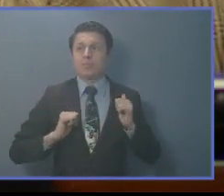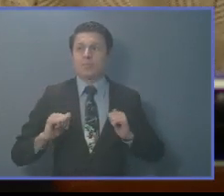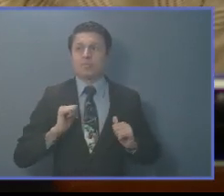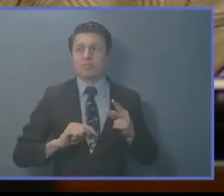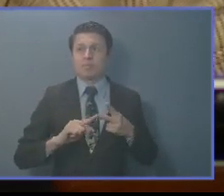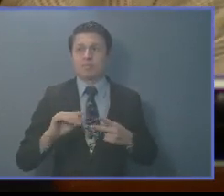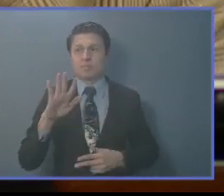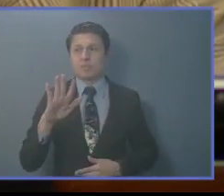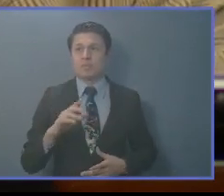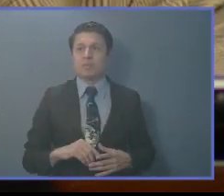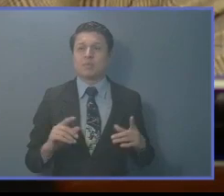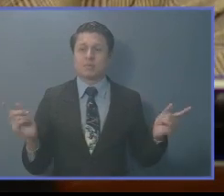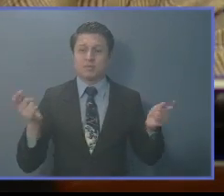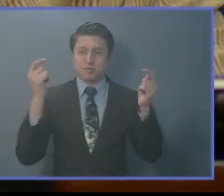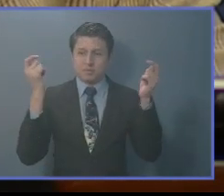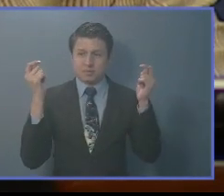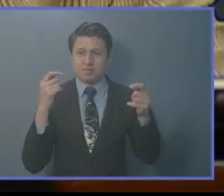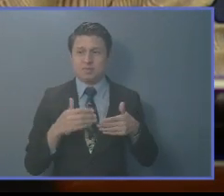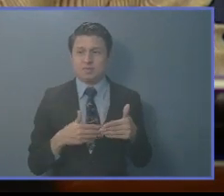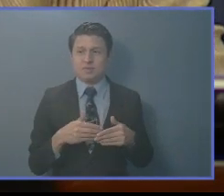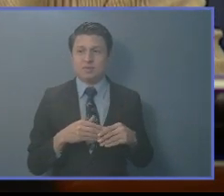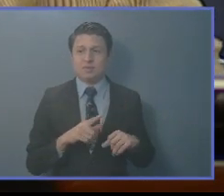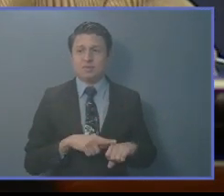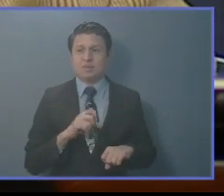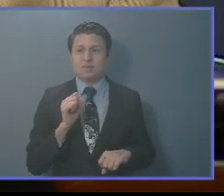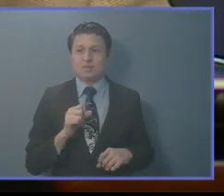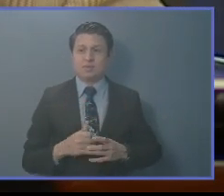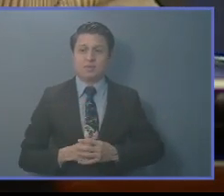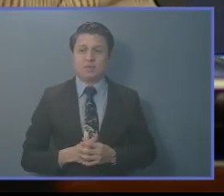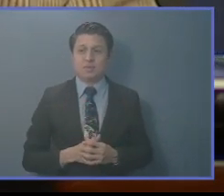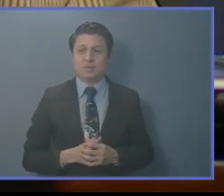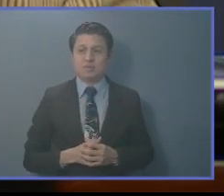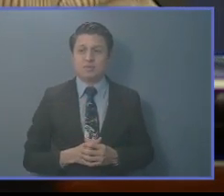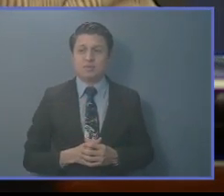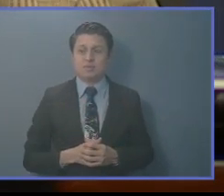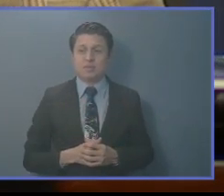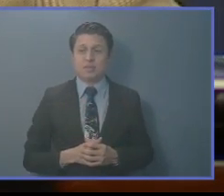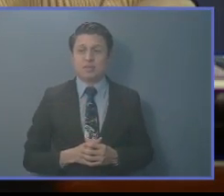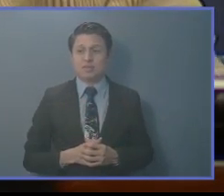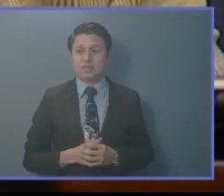5. Ferias, fiestas. 6. Fiestas patronales. 7. Salas de recepciones.